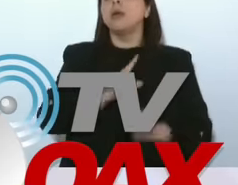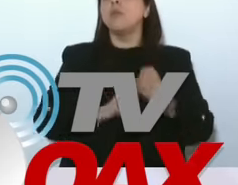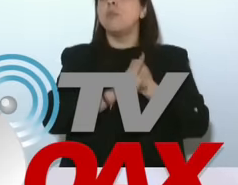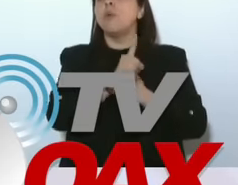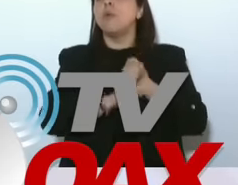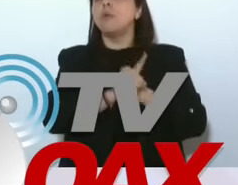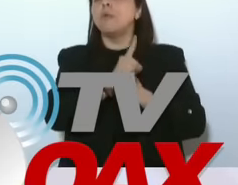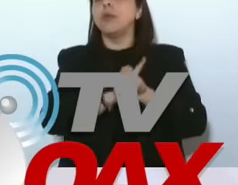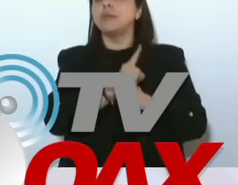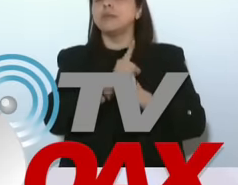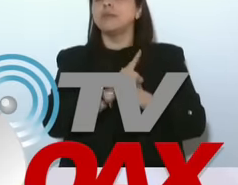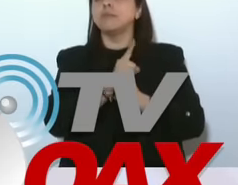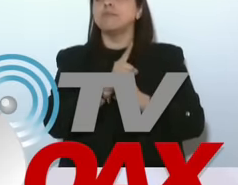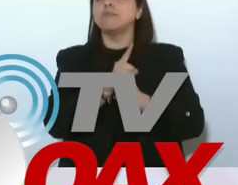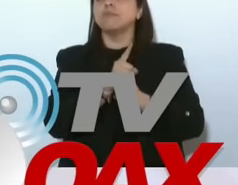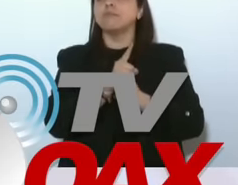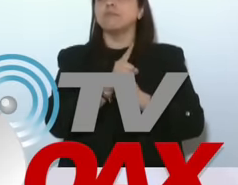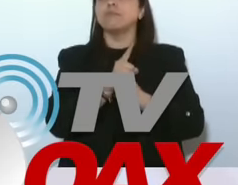no tenían que ver